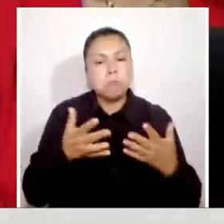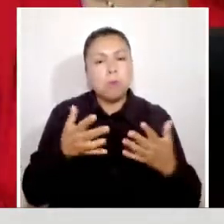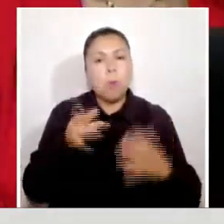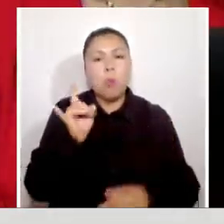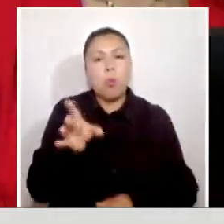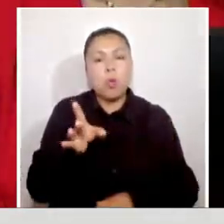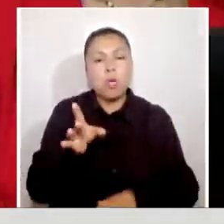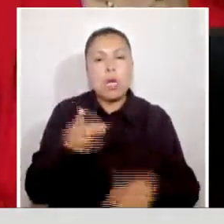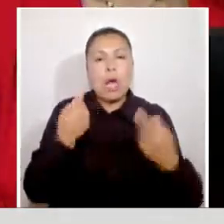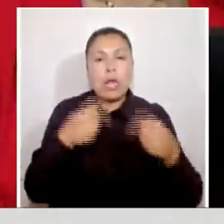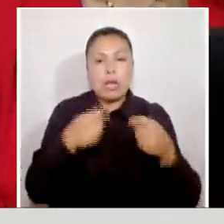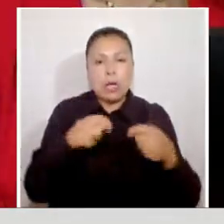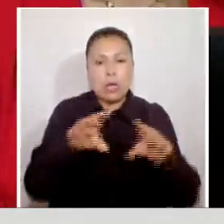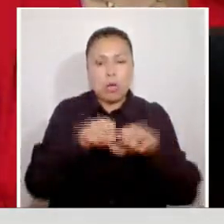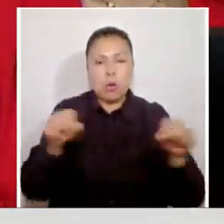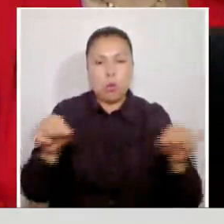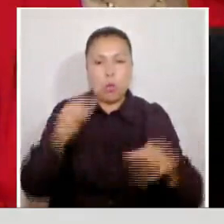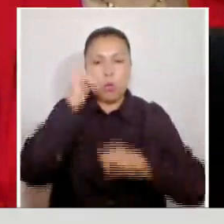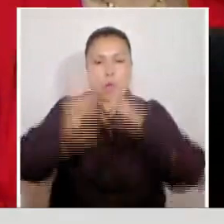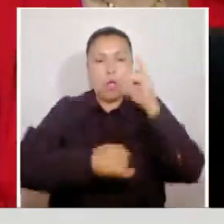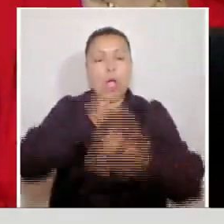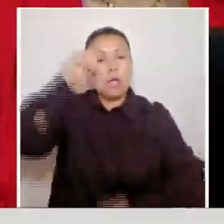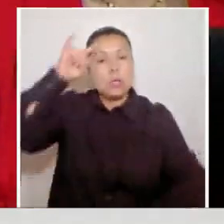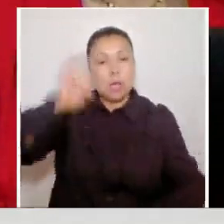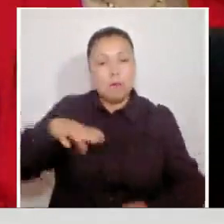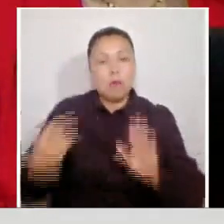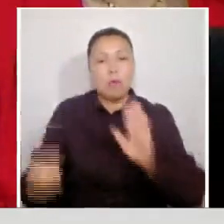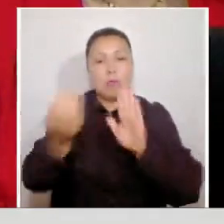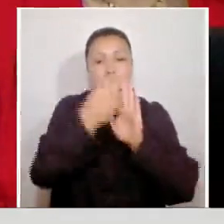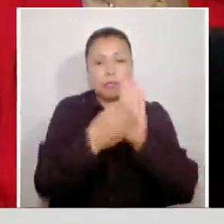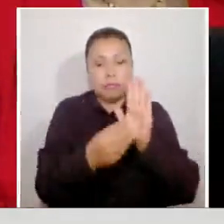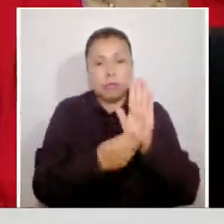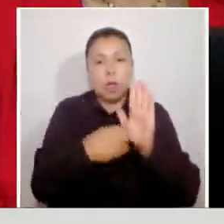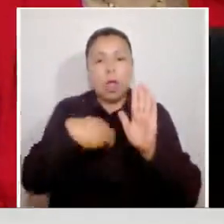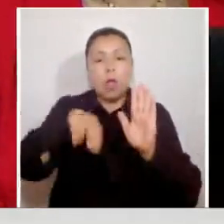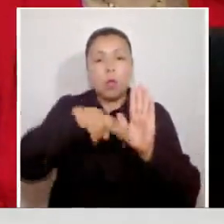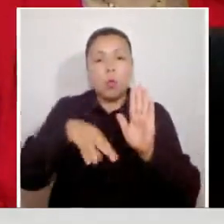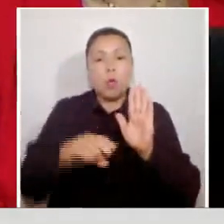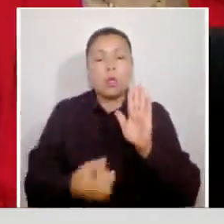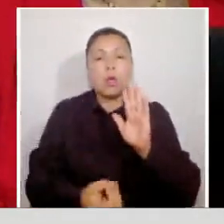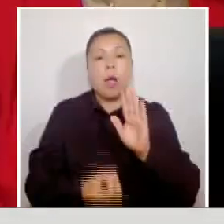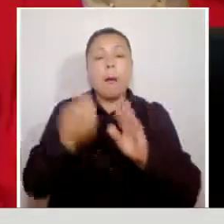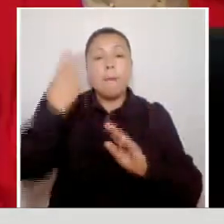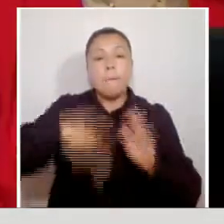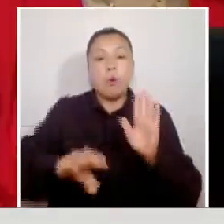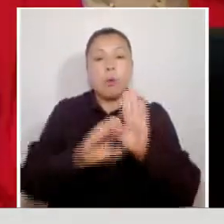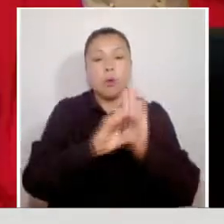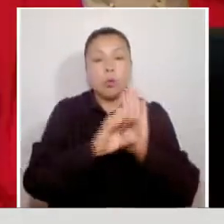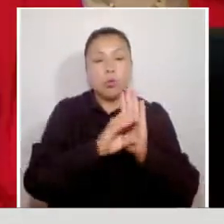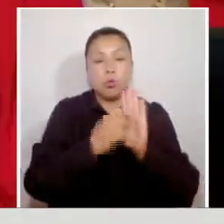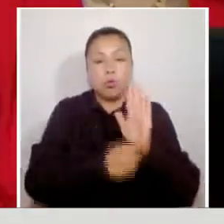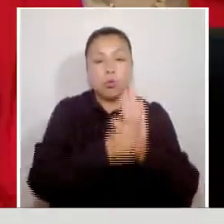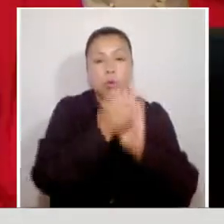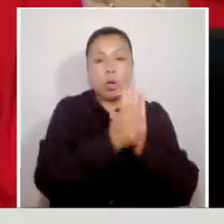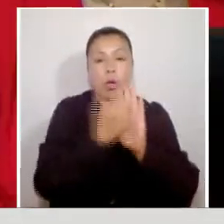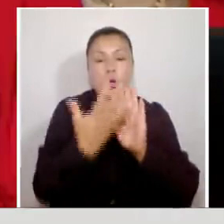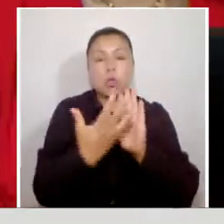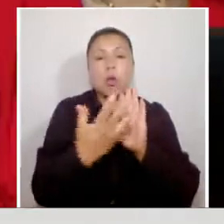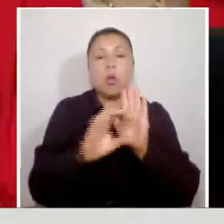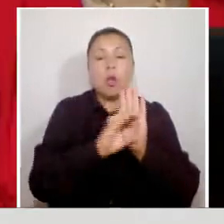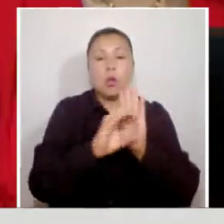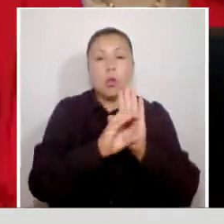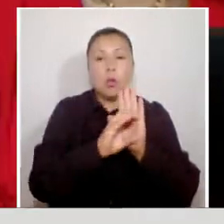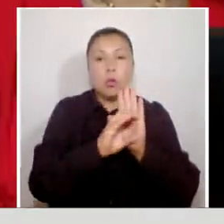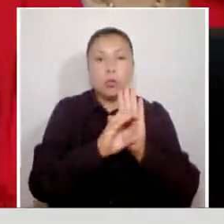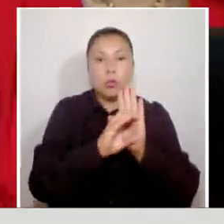tratados internacionales que como todos sabemos están incorporados en nuestra propia Constitución desde que lo reconoce el artículo 5 de la constitución